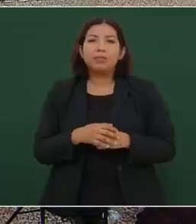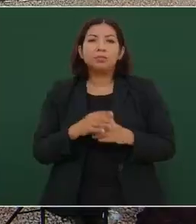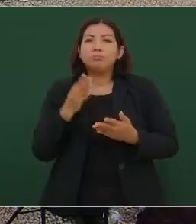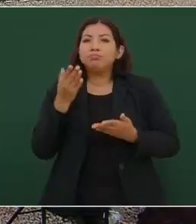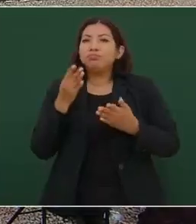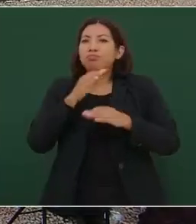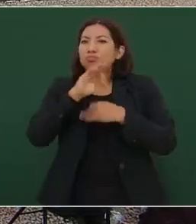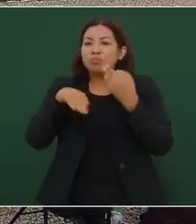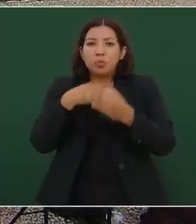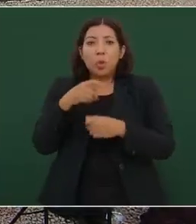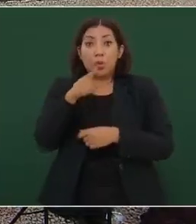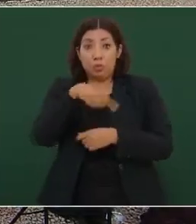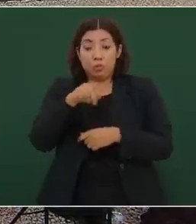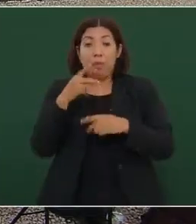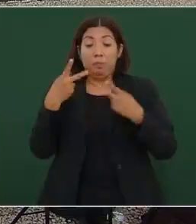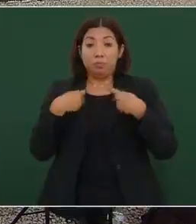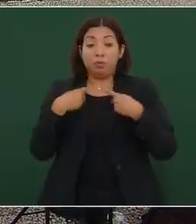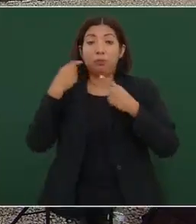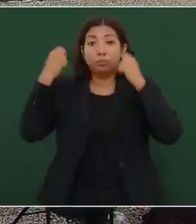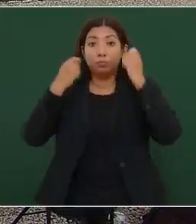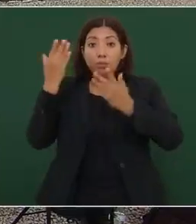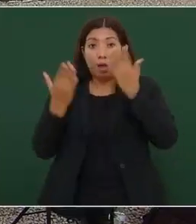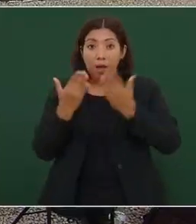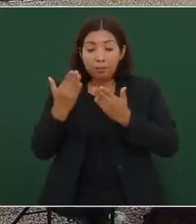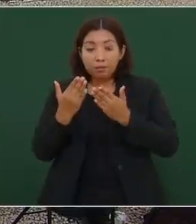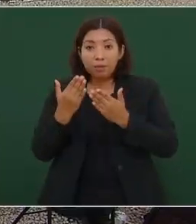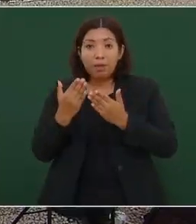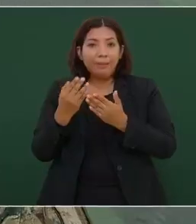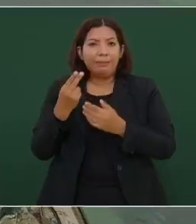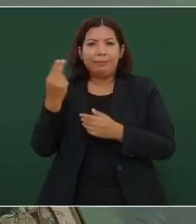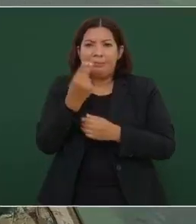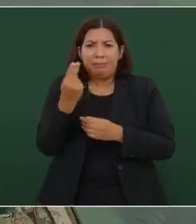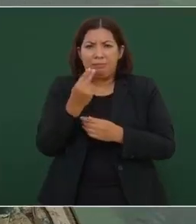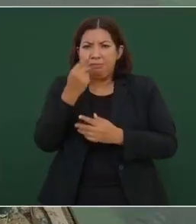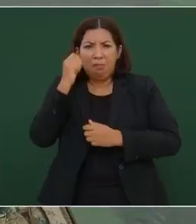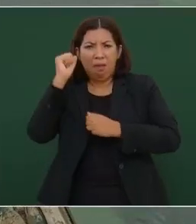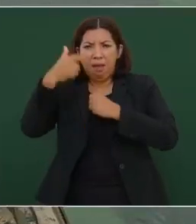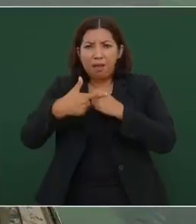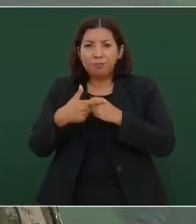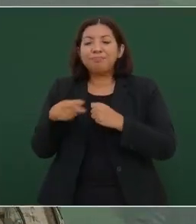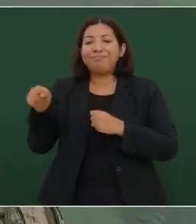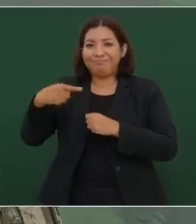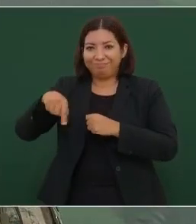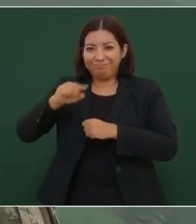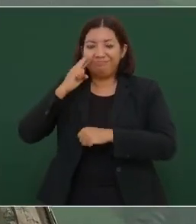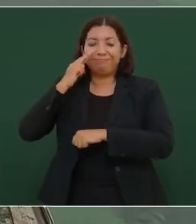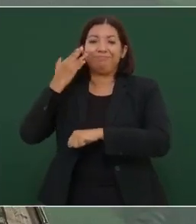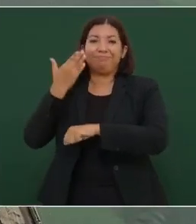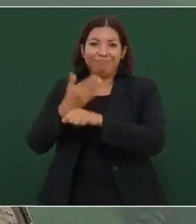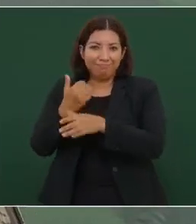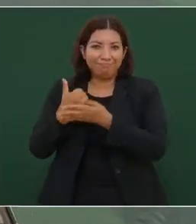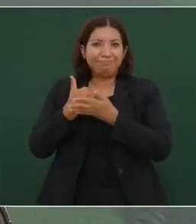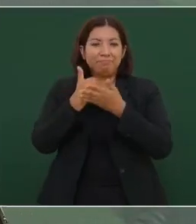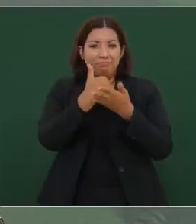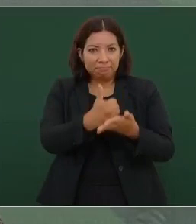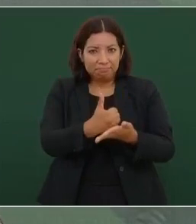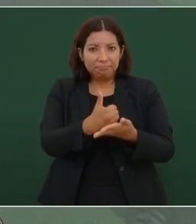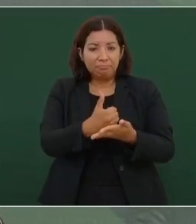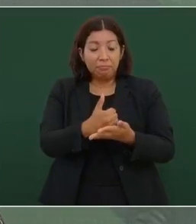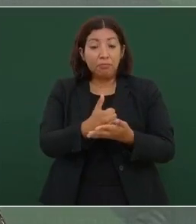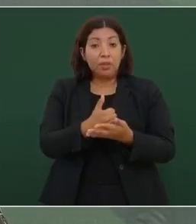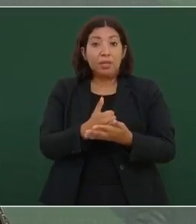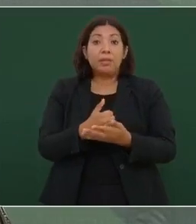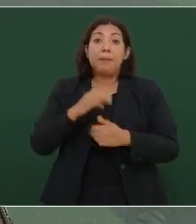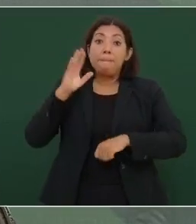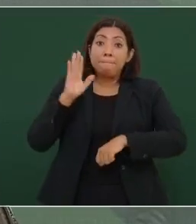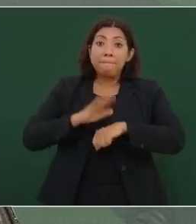turista. Entonces, este plan es mucho, muy importante para esta área y que se une a los efectivos que ya hay